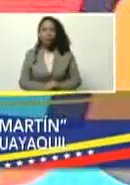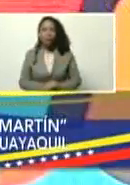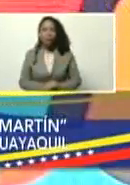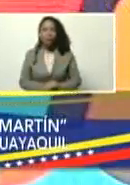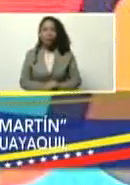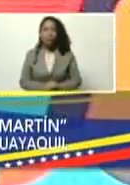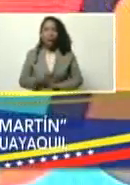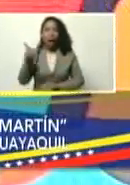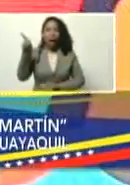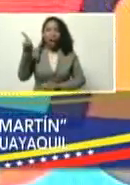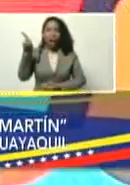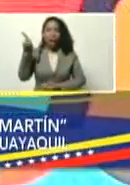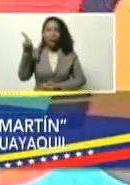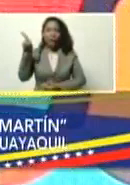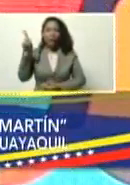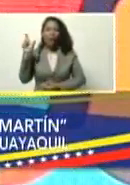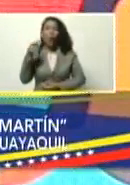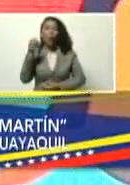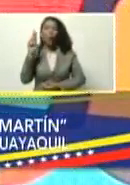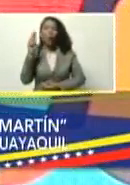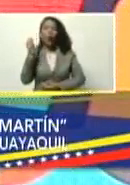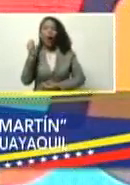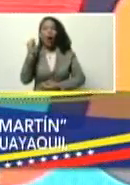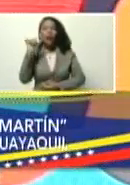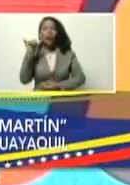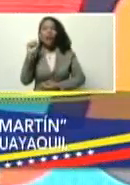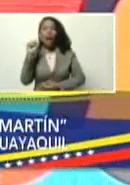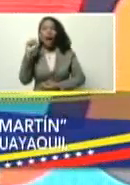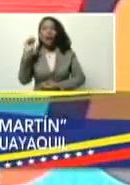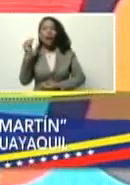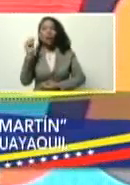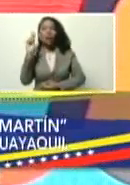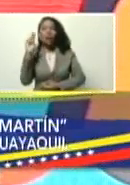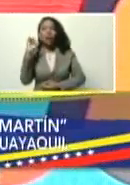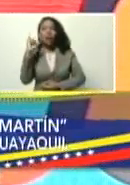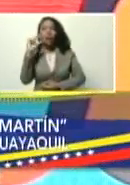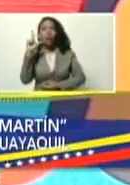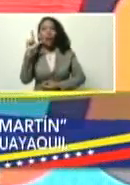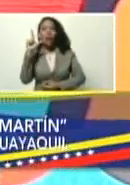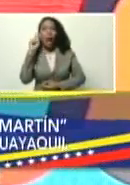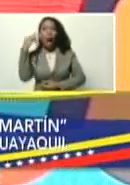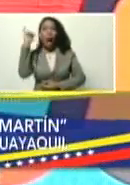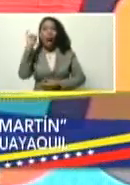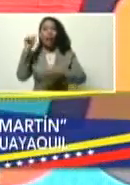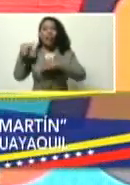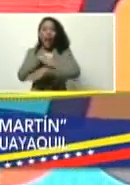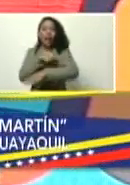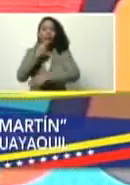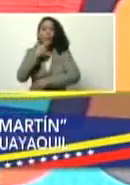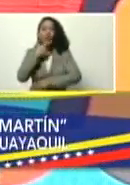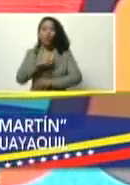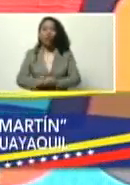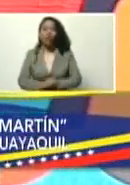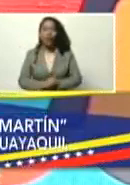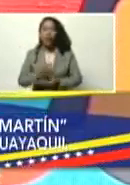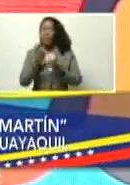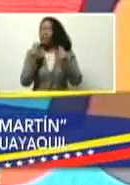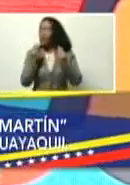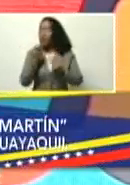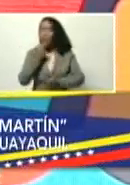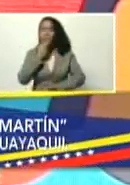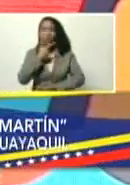Allá en Guayaquil hay un bulevar hermoso muy hermoso